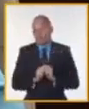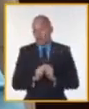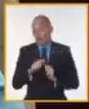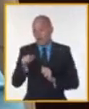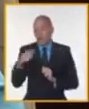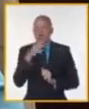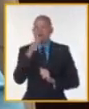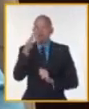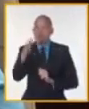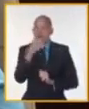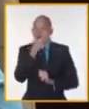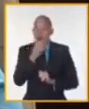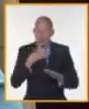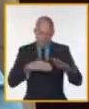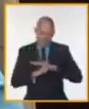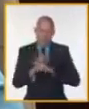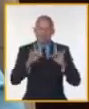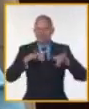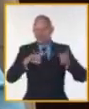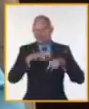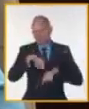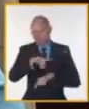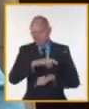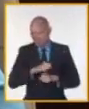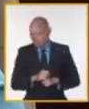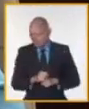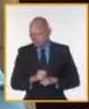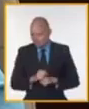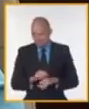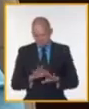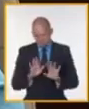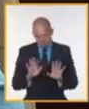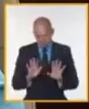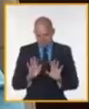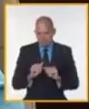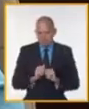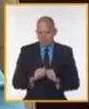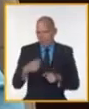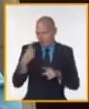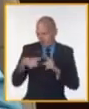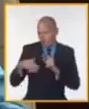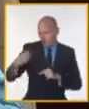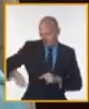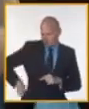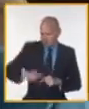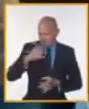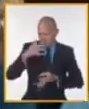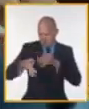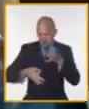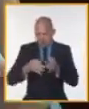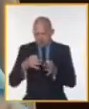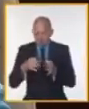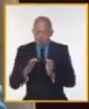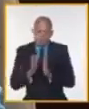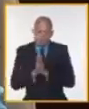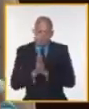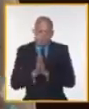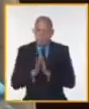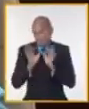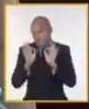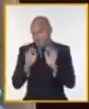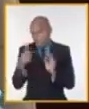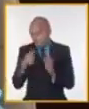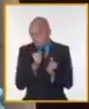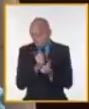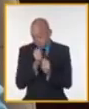hay un fenómeno que ya lo quiero aprovechar, y es que, y bueno, y con eso seguimos trabajando, ¿no? Pero